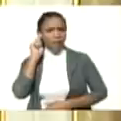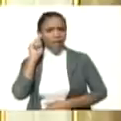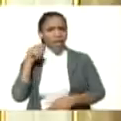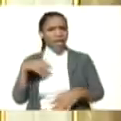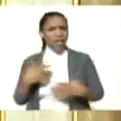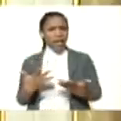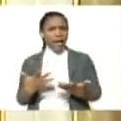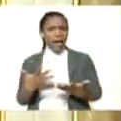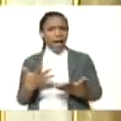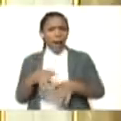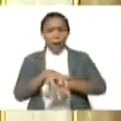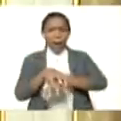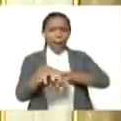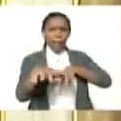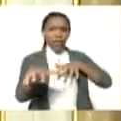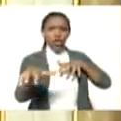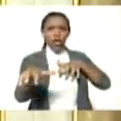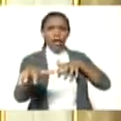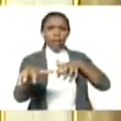de la mayoría